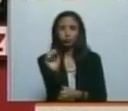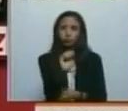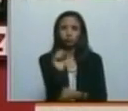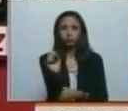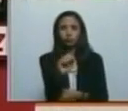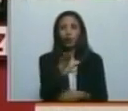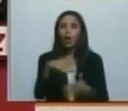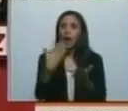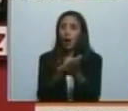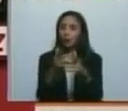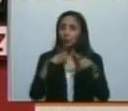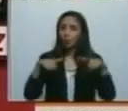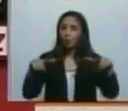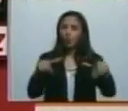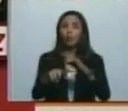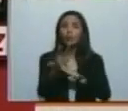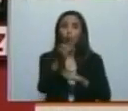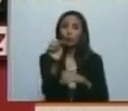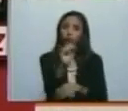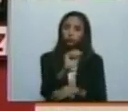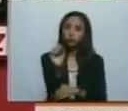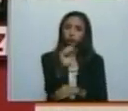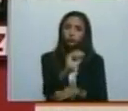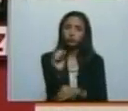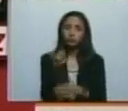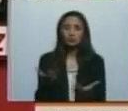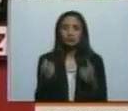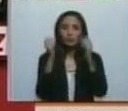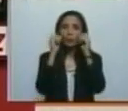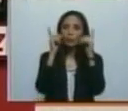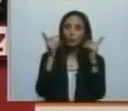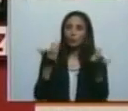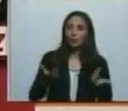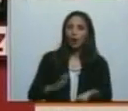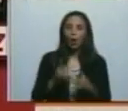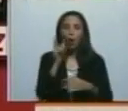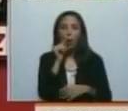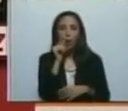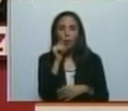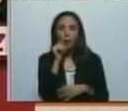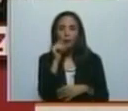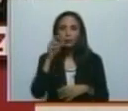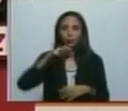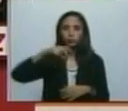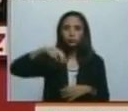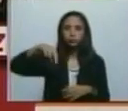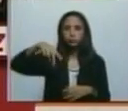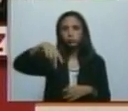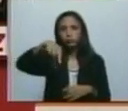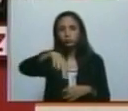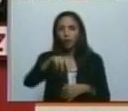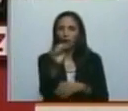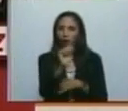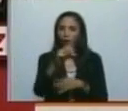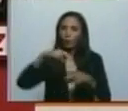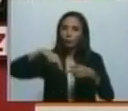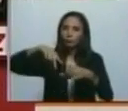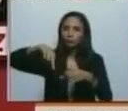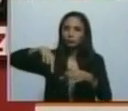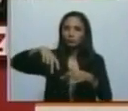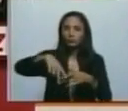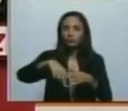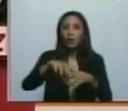hasta el sitio, iban entrando en dos vehículos. Sorpresa. Cuando Jaiker se bajó del carro, su mismo amigo